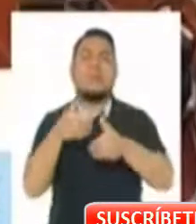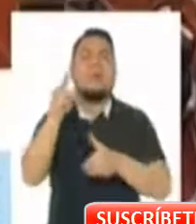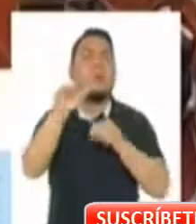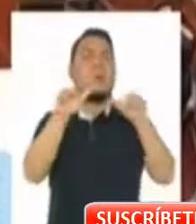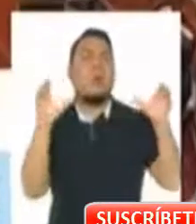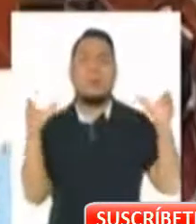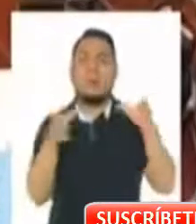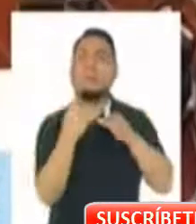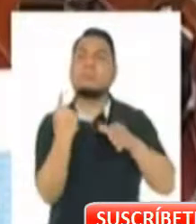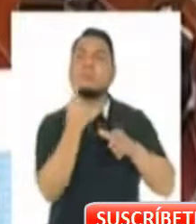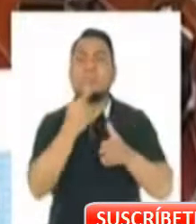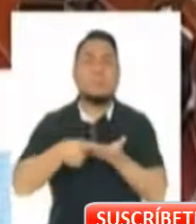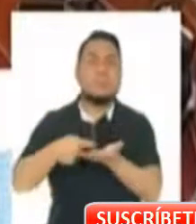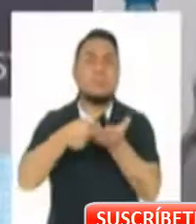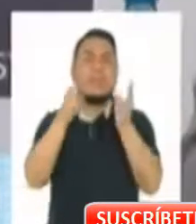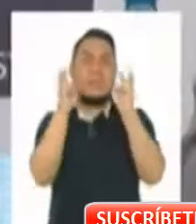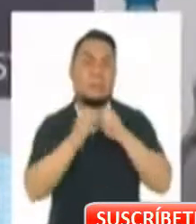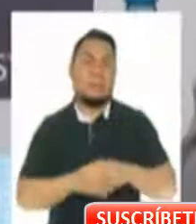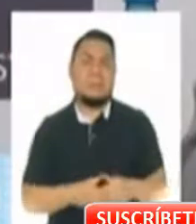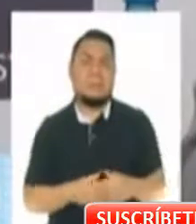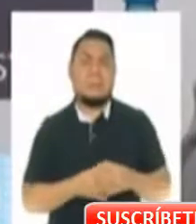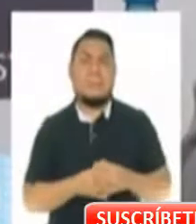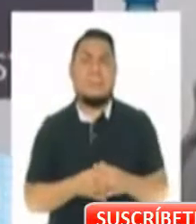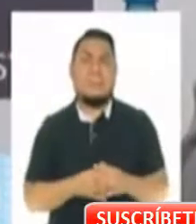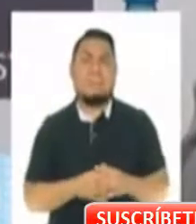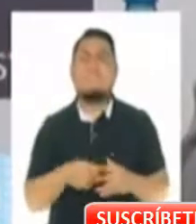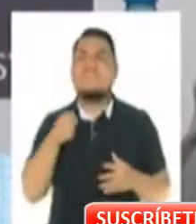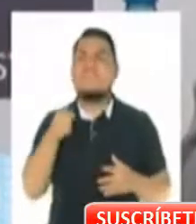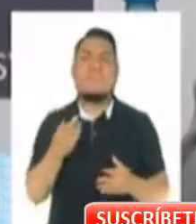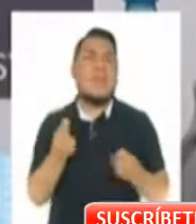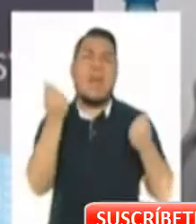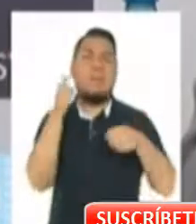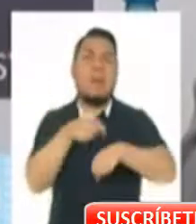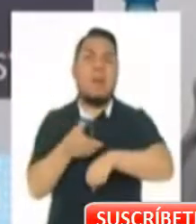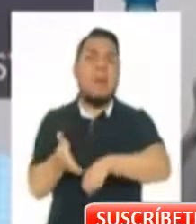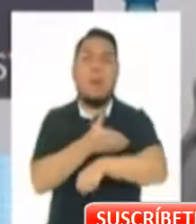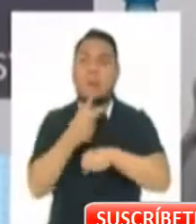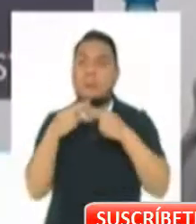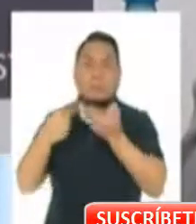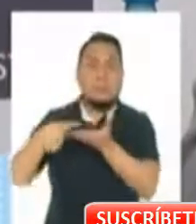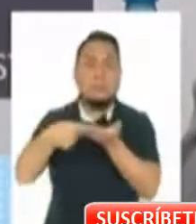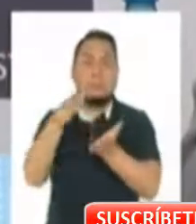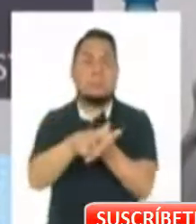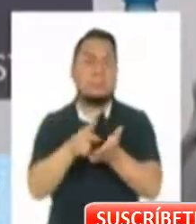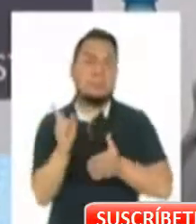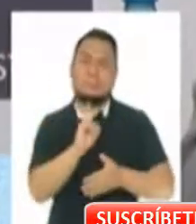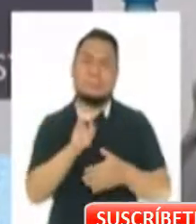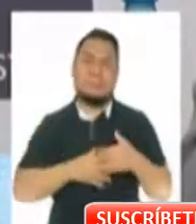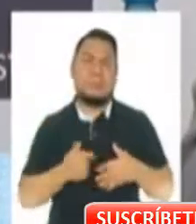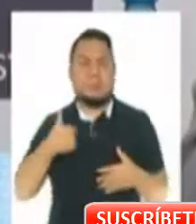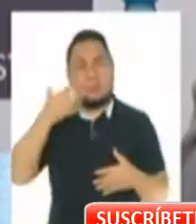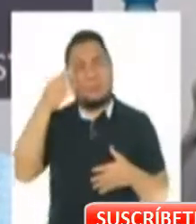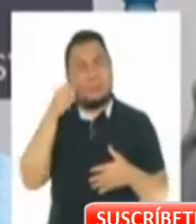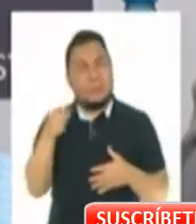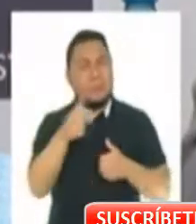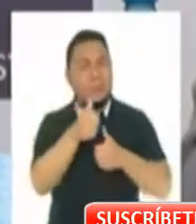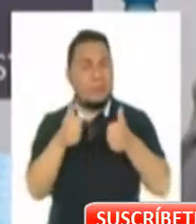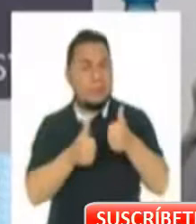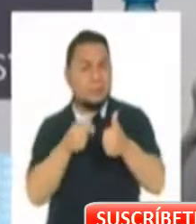un pleno solo para discutir este tema. Hubo un apresuramiento, yo espero que detrás de eso